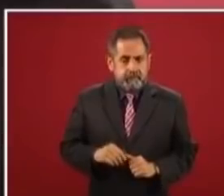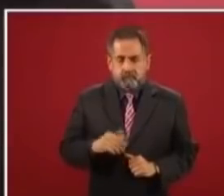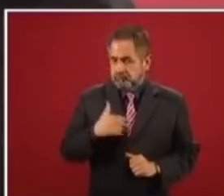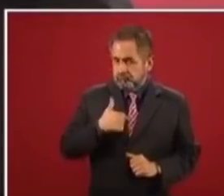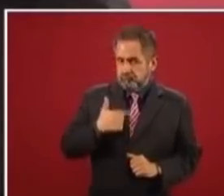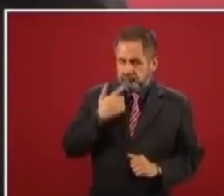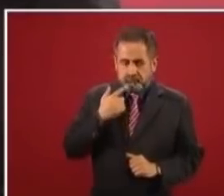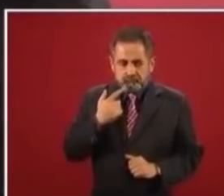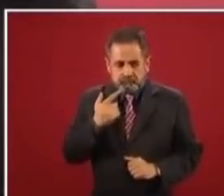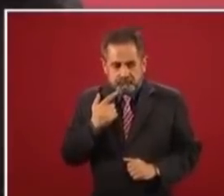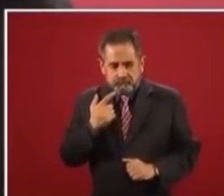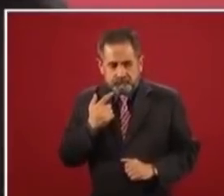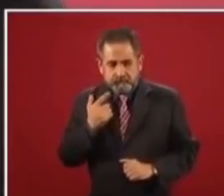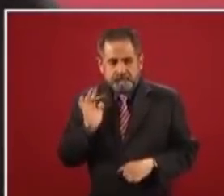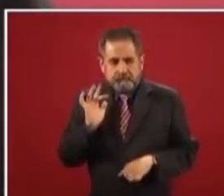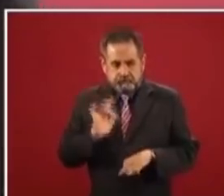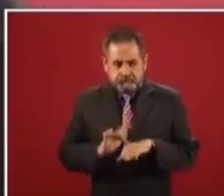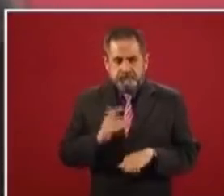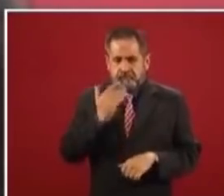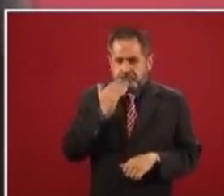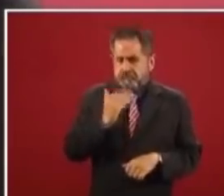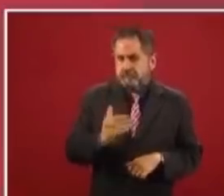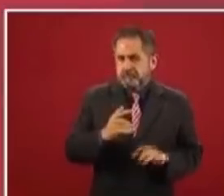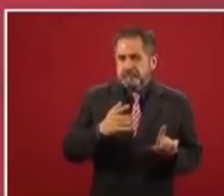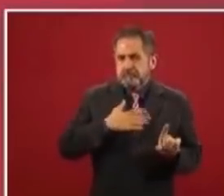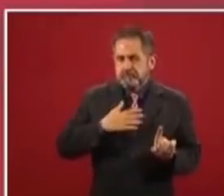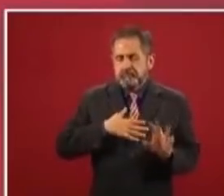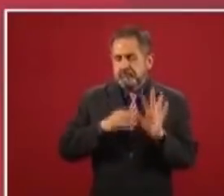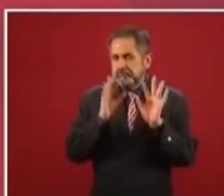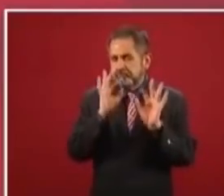experiencia en 2 casos